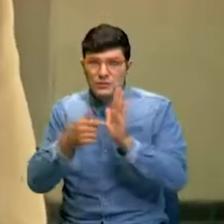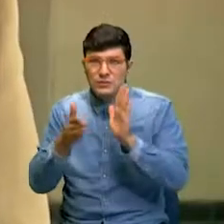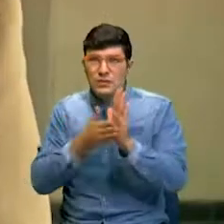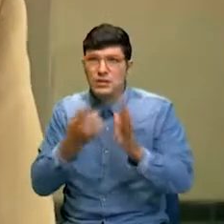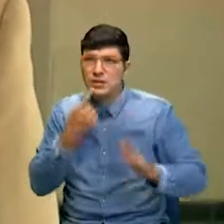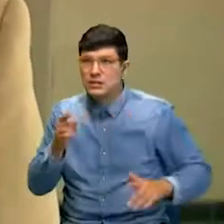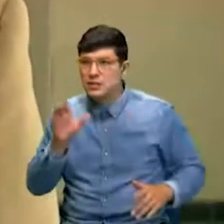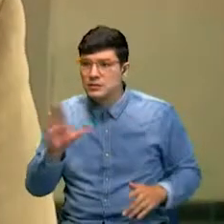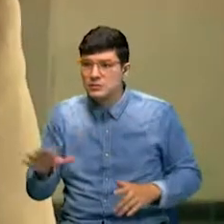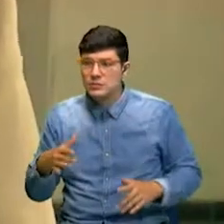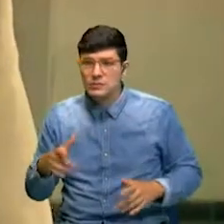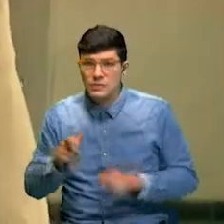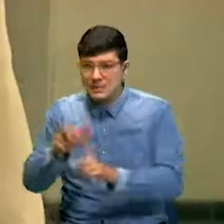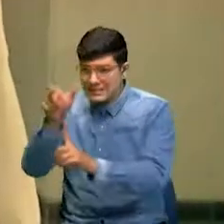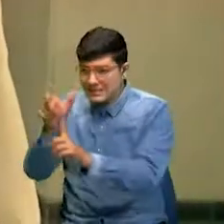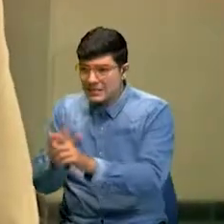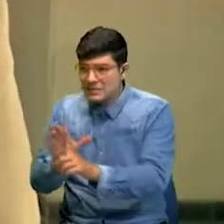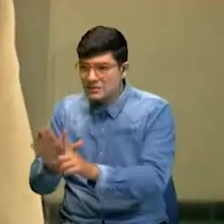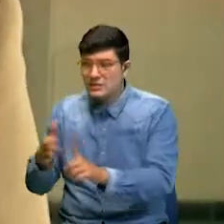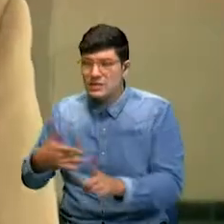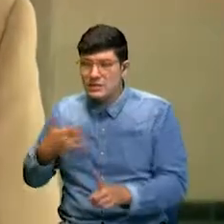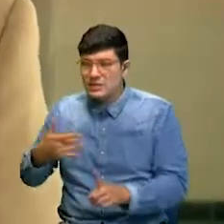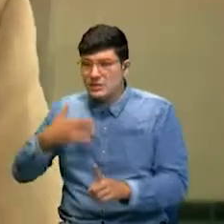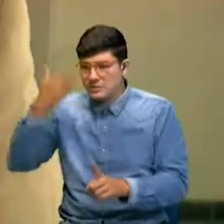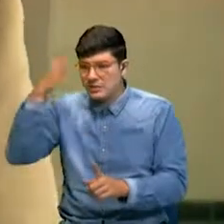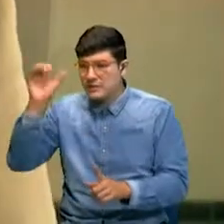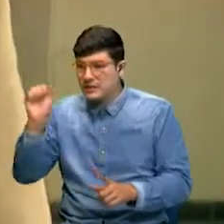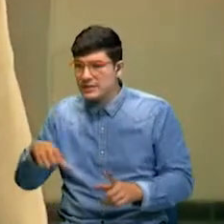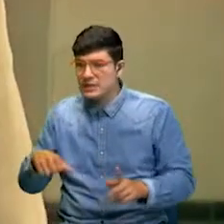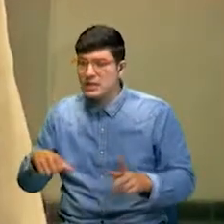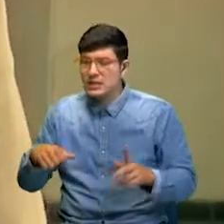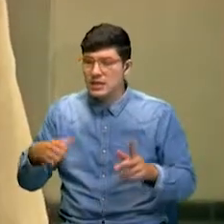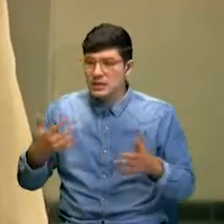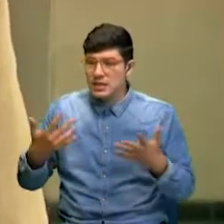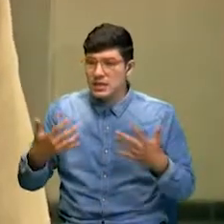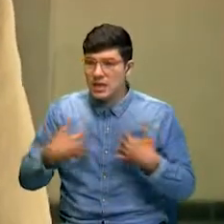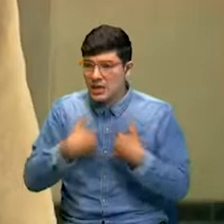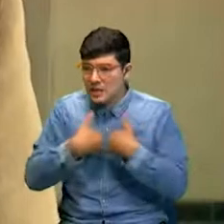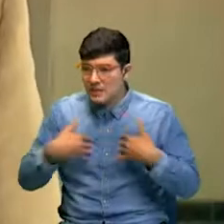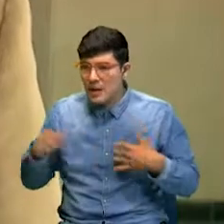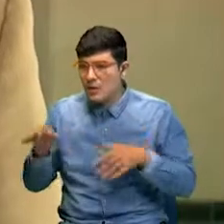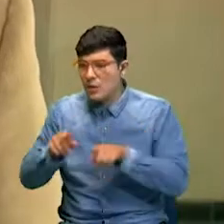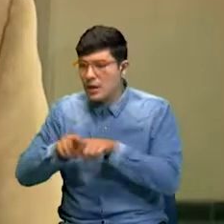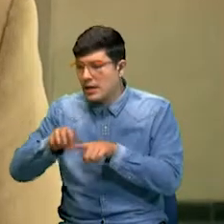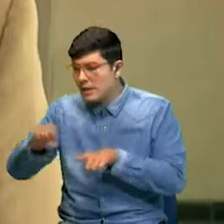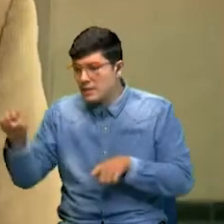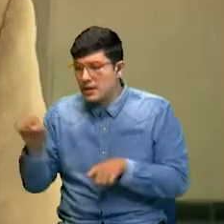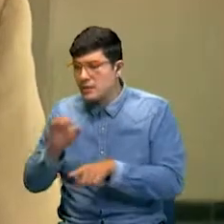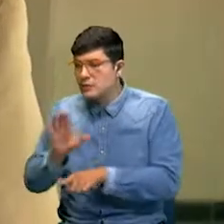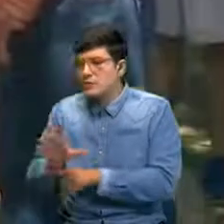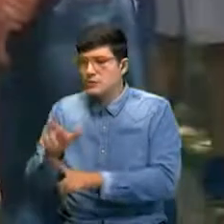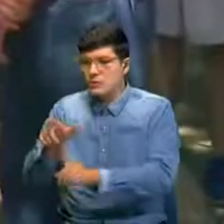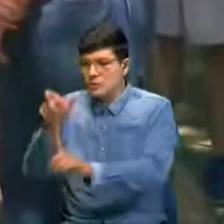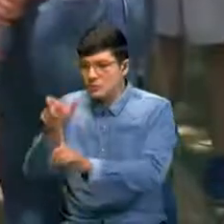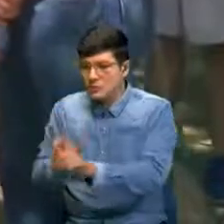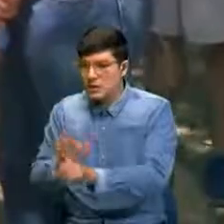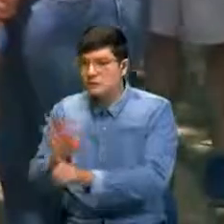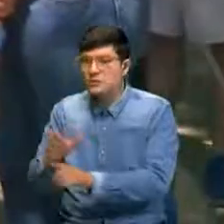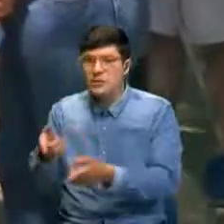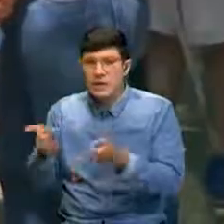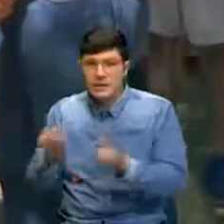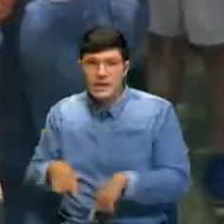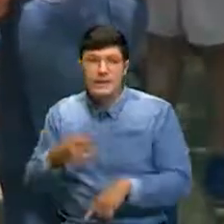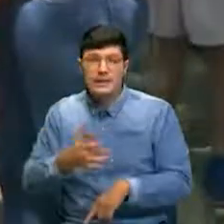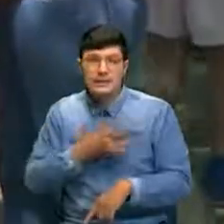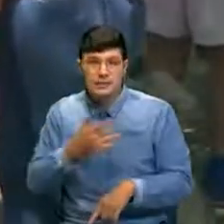seres sintientes, es decir, no distingue si es un ser animal, si es un ser humano, simplemente se califica como un ser sintiente también. El acuerdo